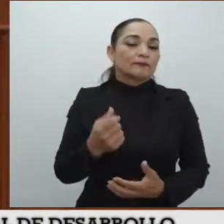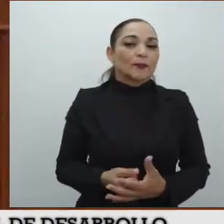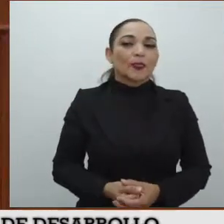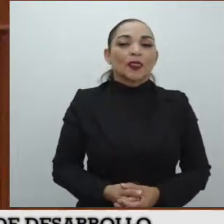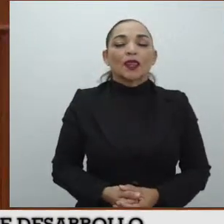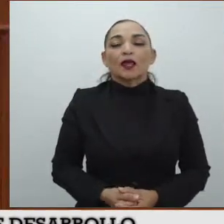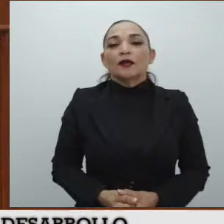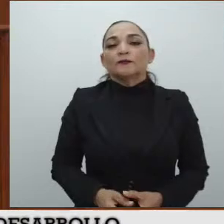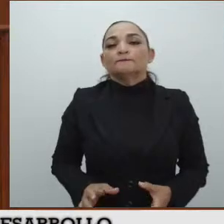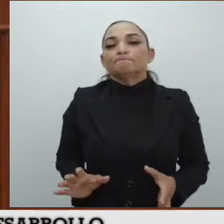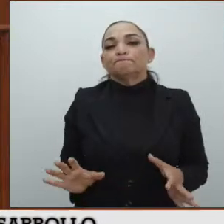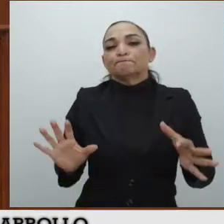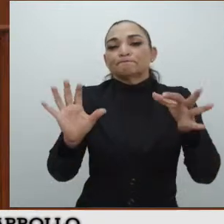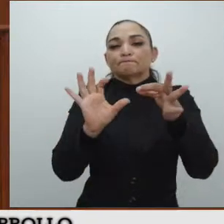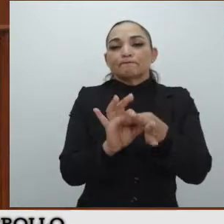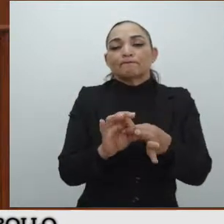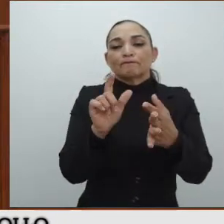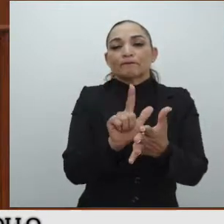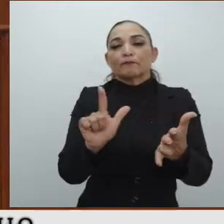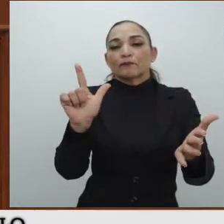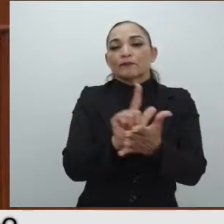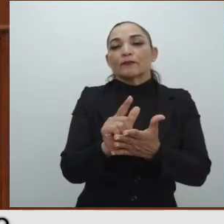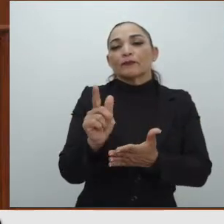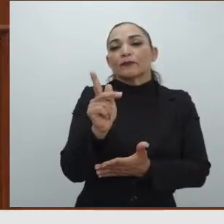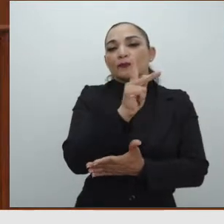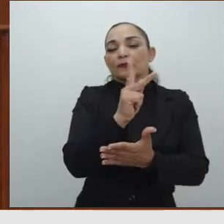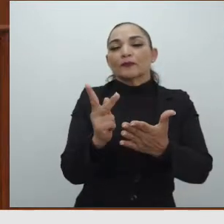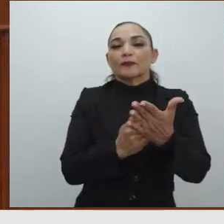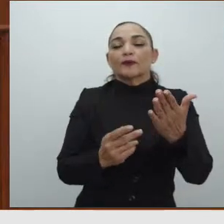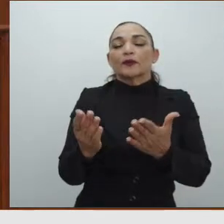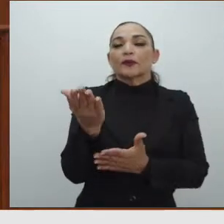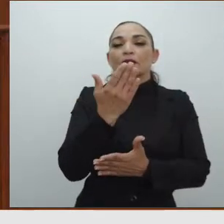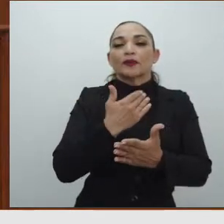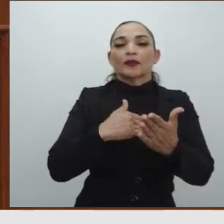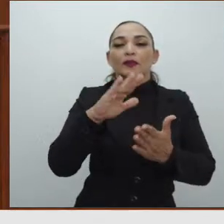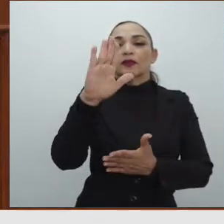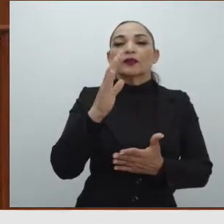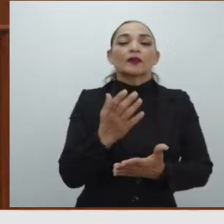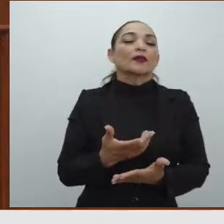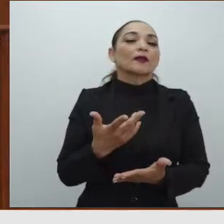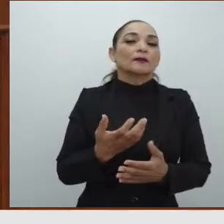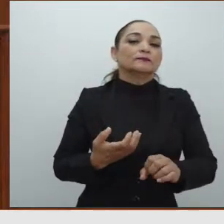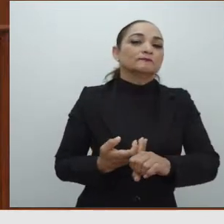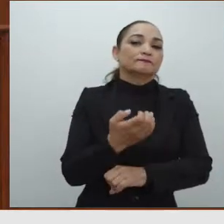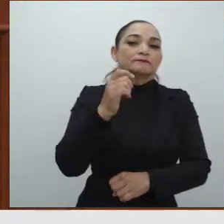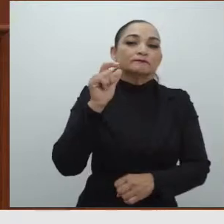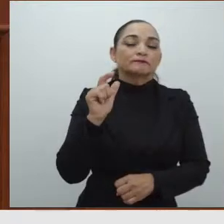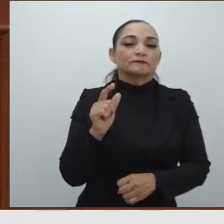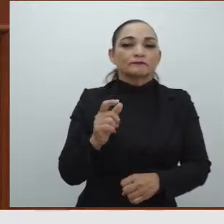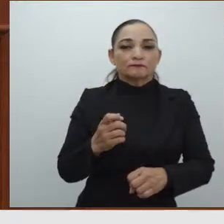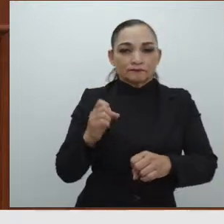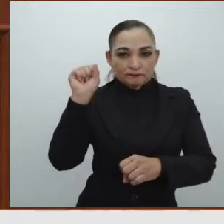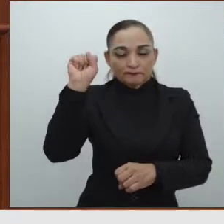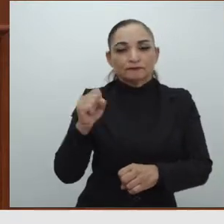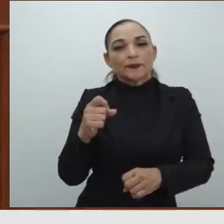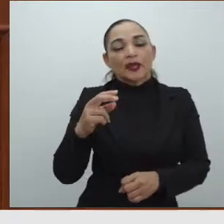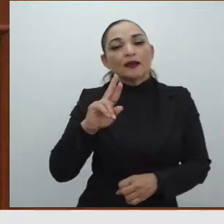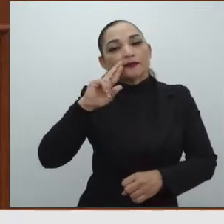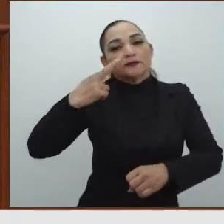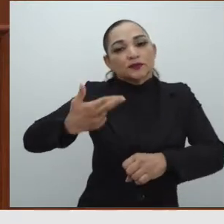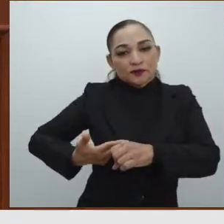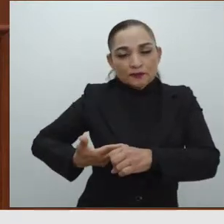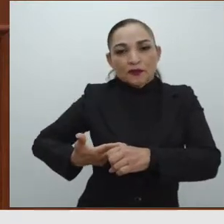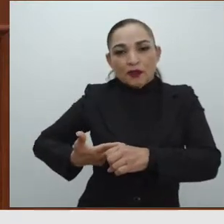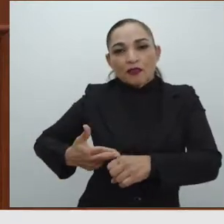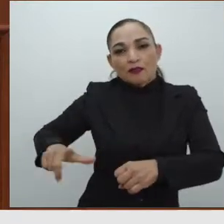de acuerdo con la Ley de Planeación para el Estado de Sinaloa, es responsabilidad del Poder Ejecutivo